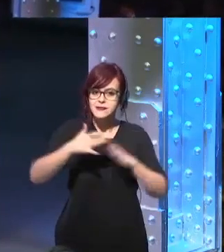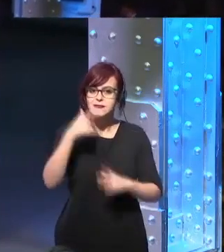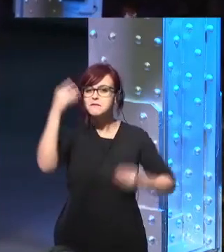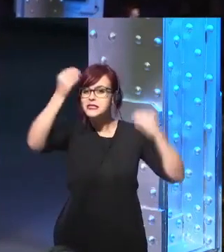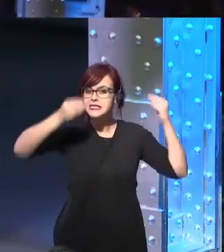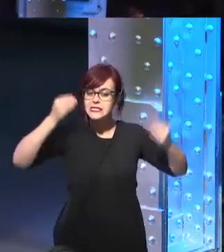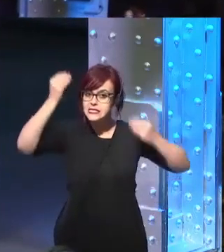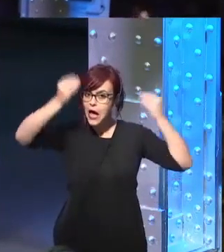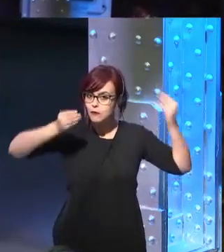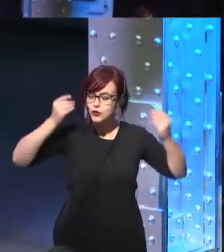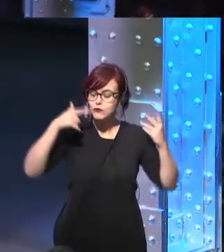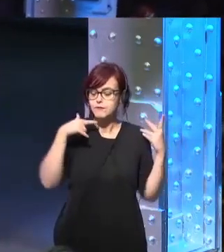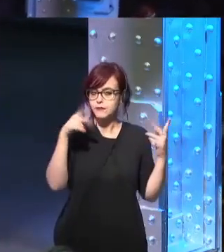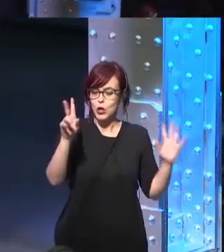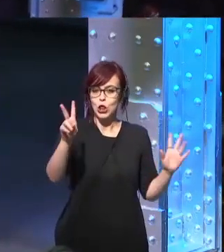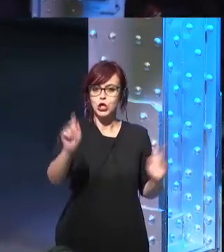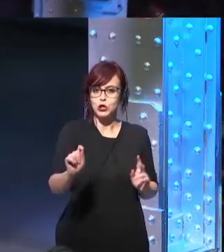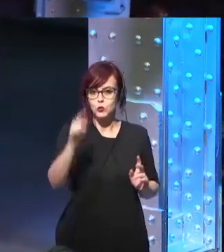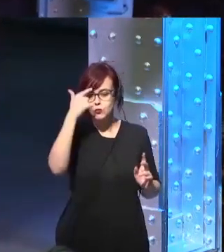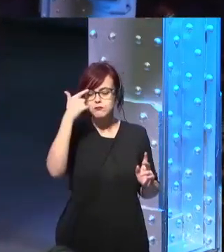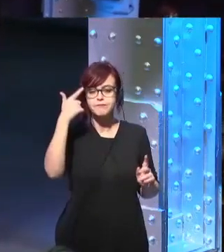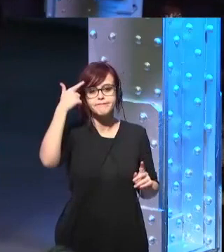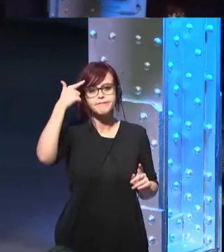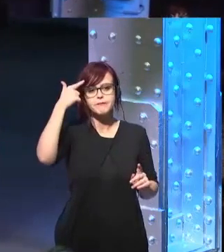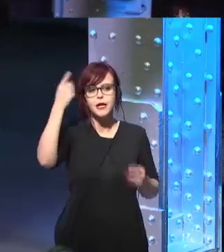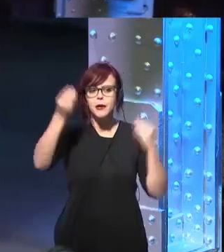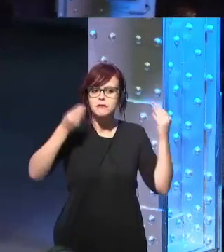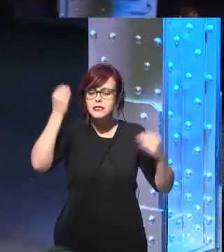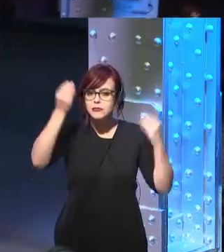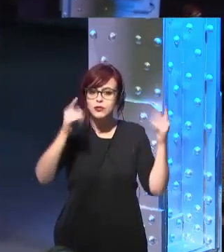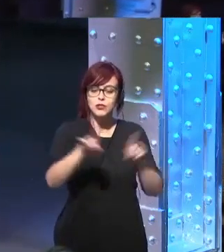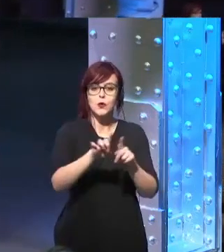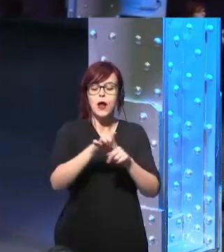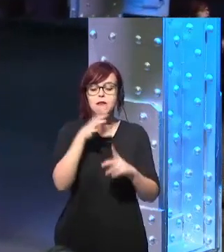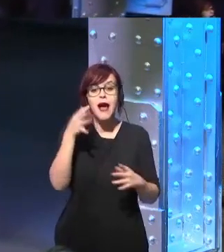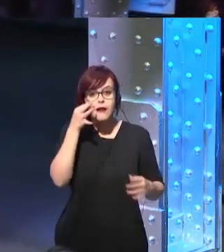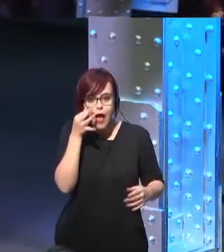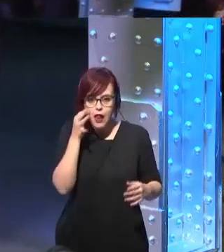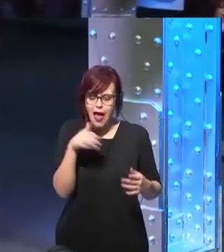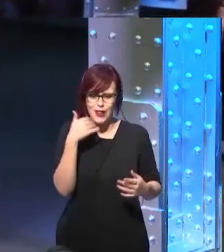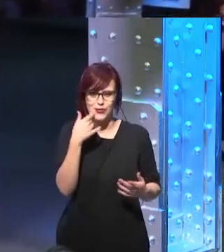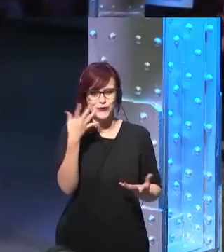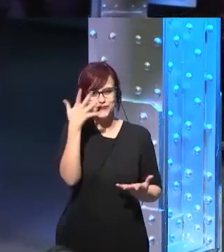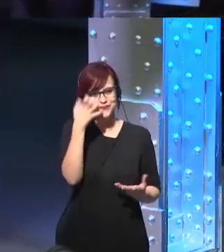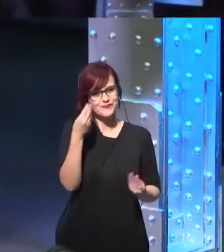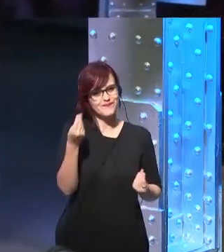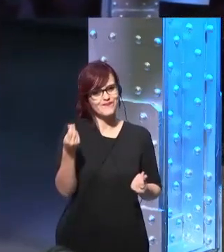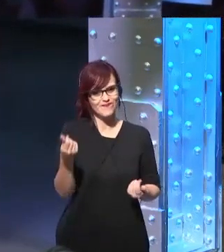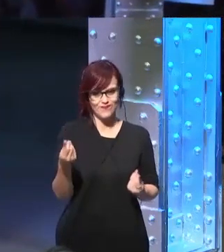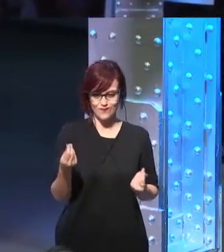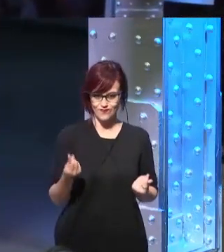que si reflexionamos un par de segundos más sobre el tema, vemos que hay algo realmente desagradable en esto.